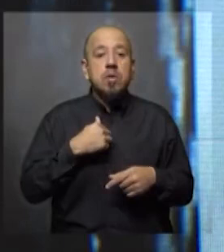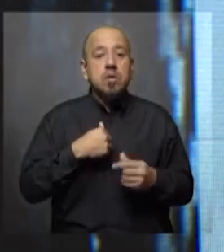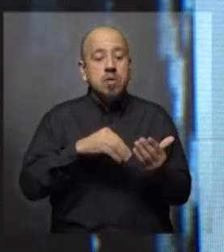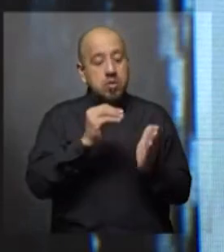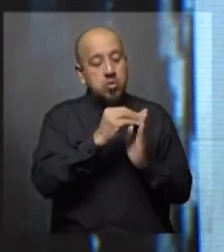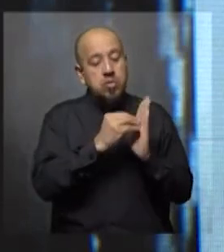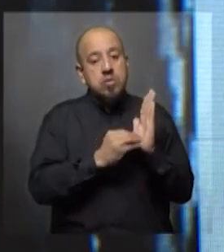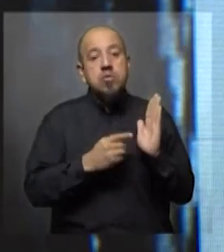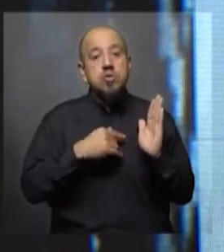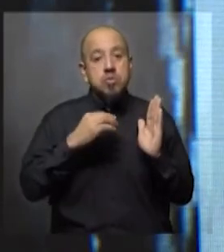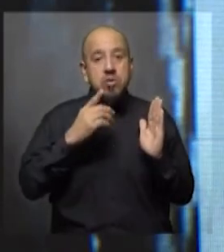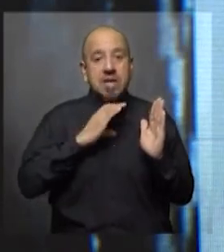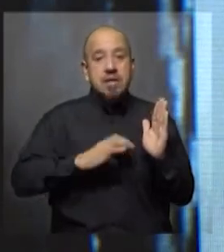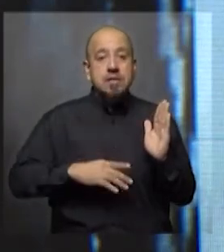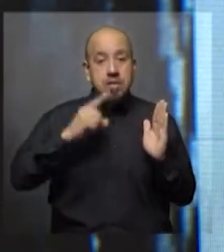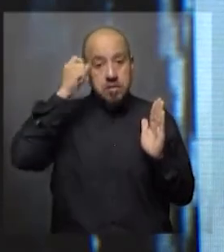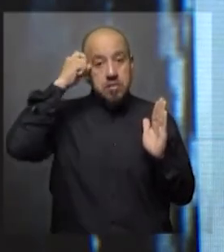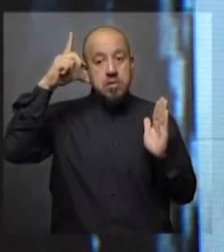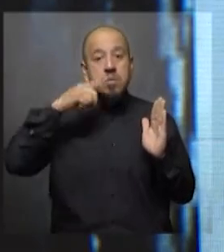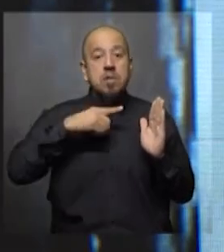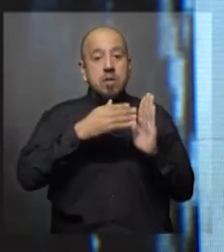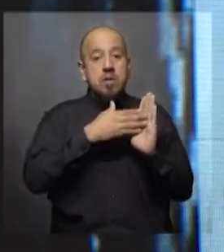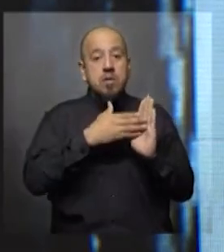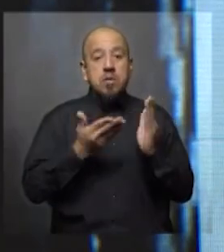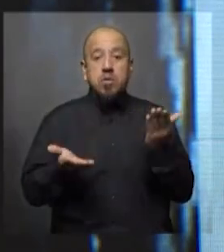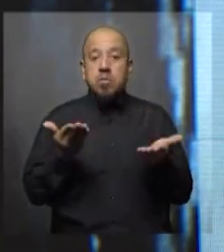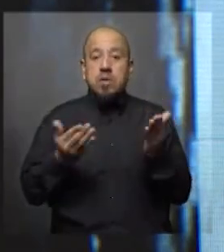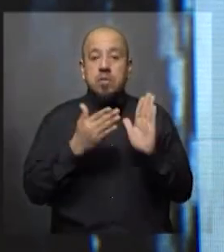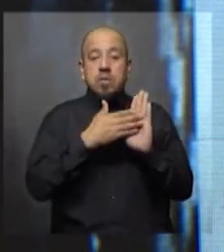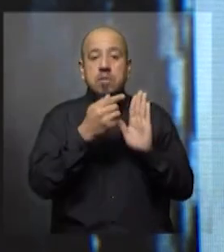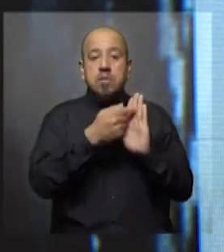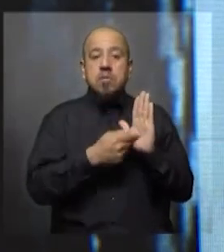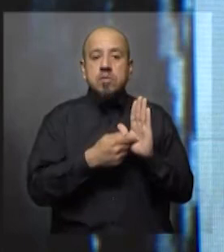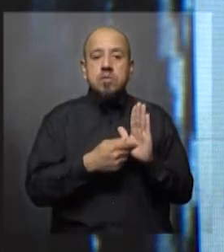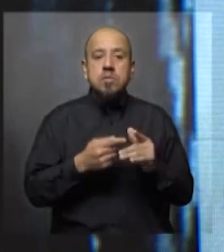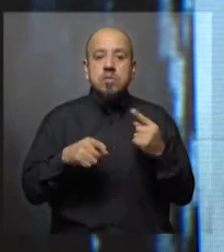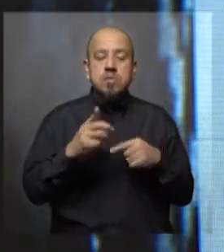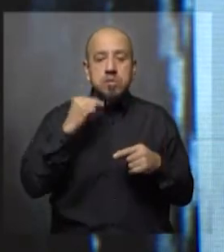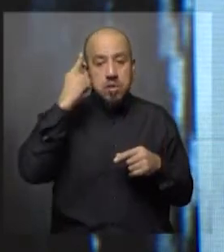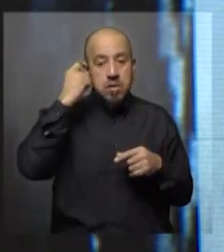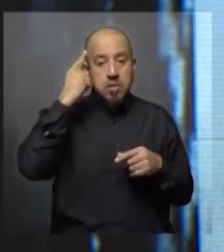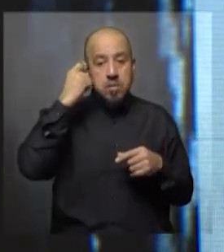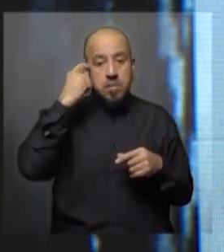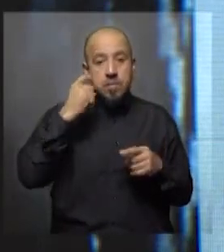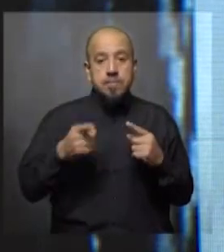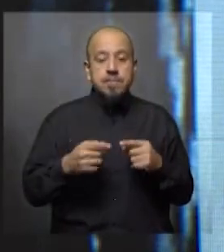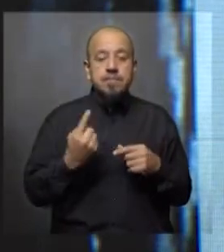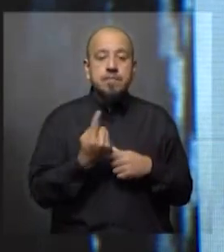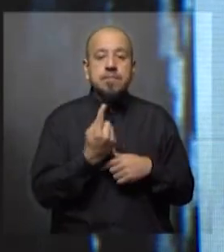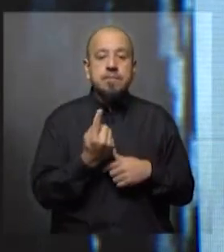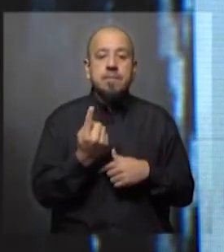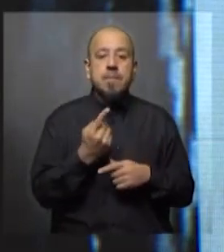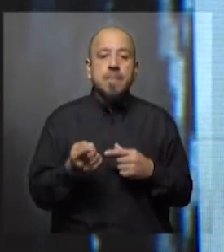listado de competencias que yo debería para después compararme con esto no sino la experiencia individual